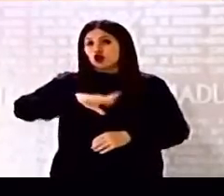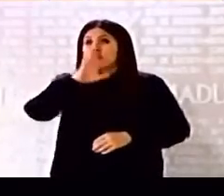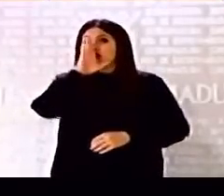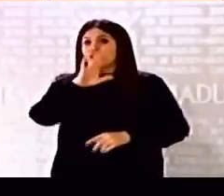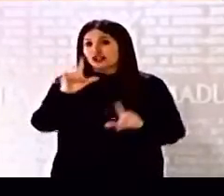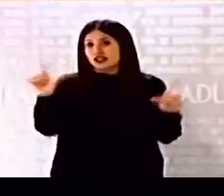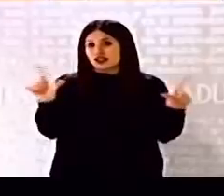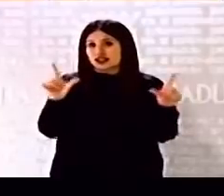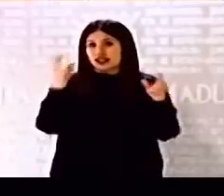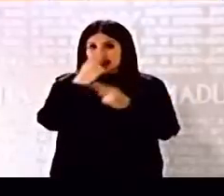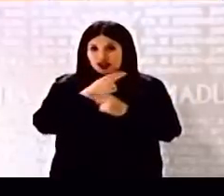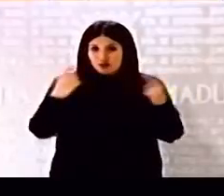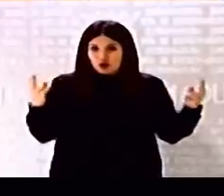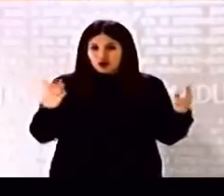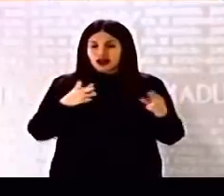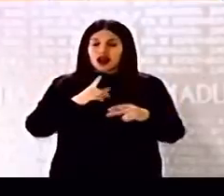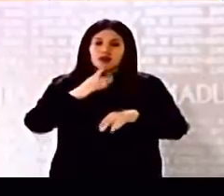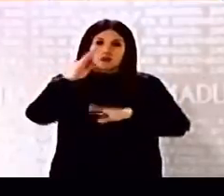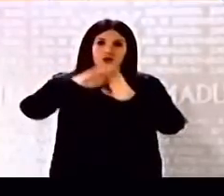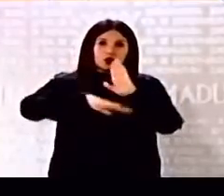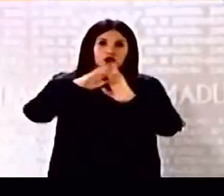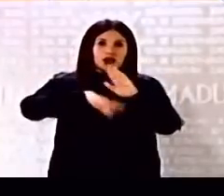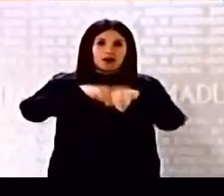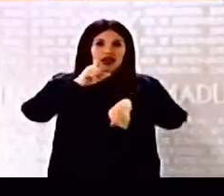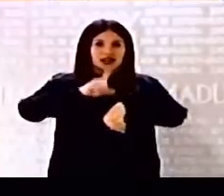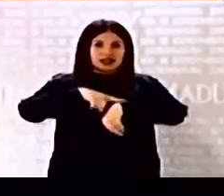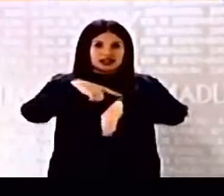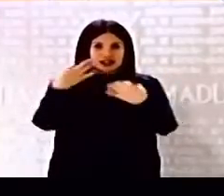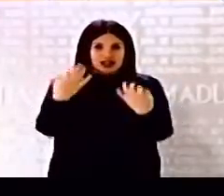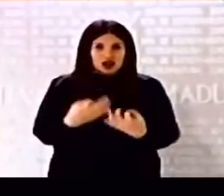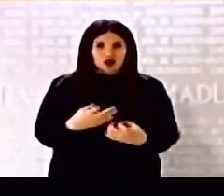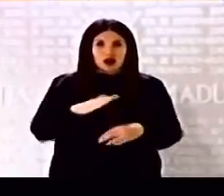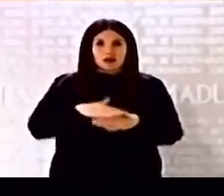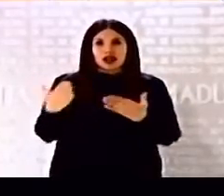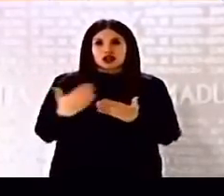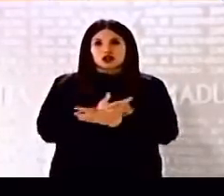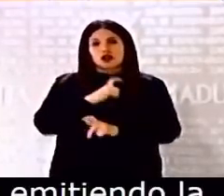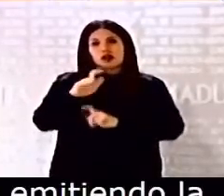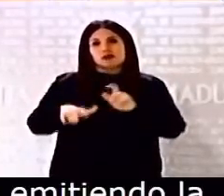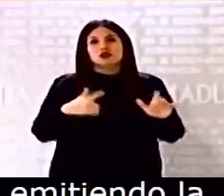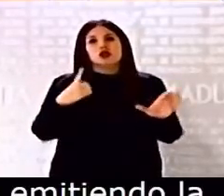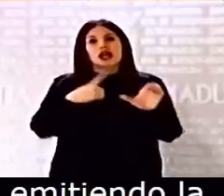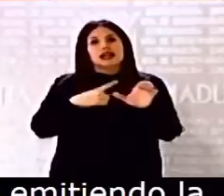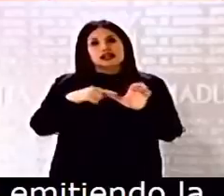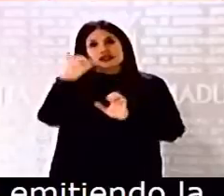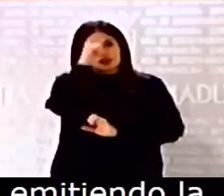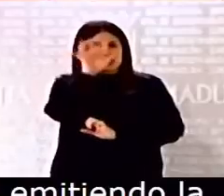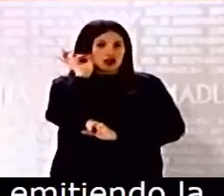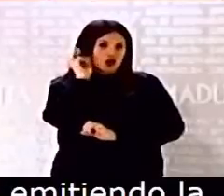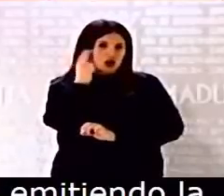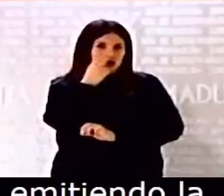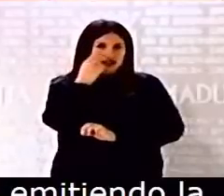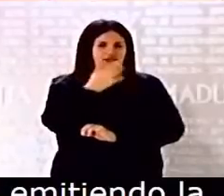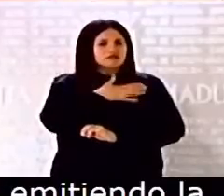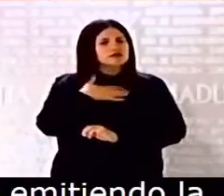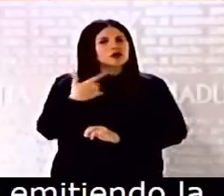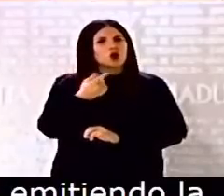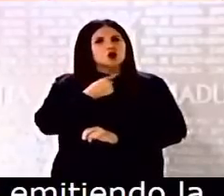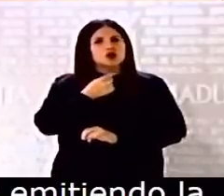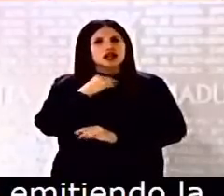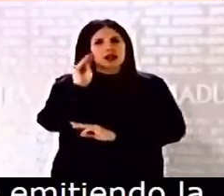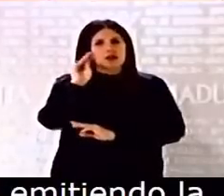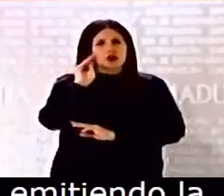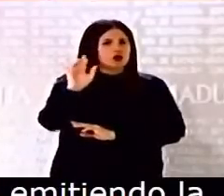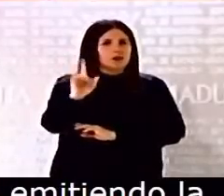tele pública en esta hora emitiendo esta rueda de prensa para todos los extremeños y todos los interesados. Quería preguntarle, en